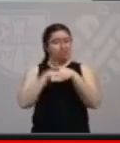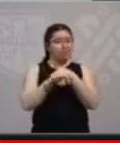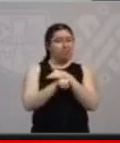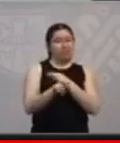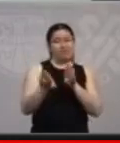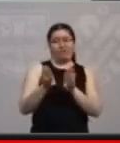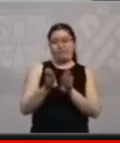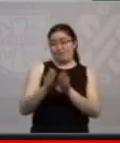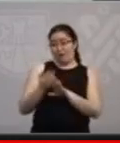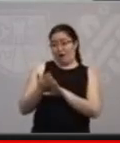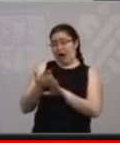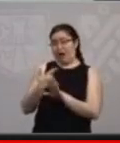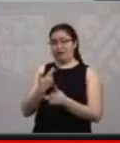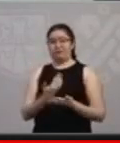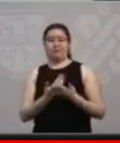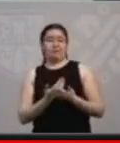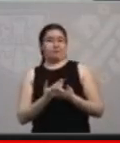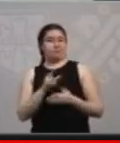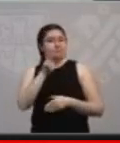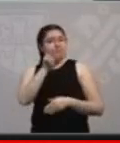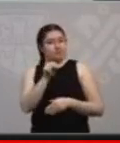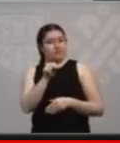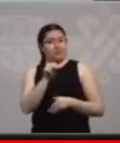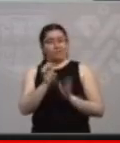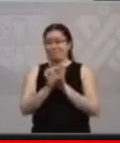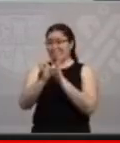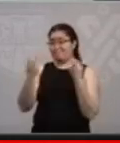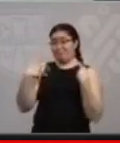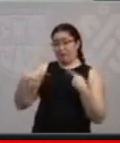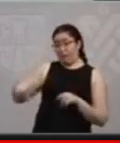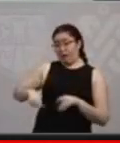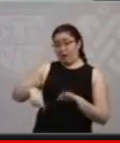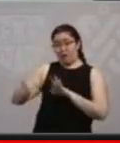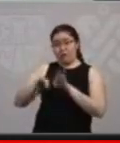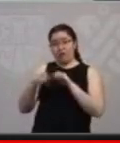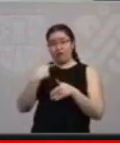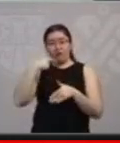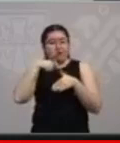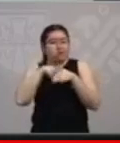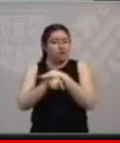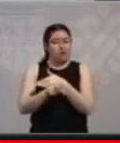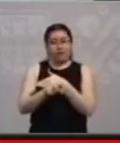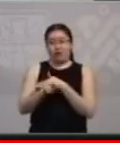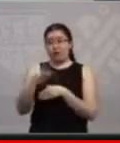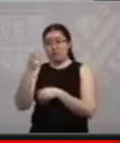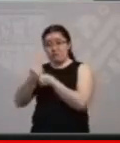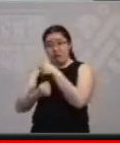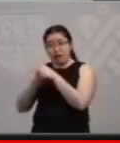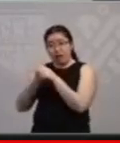tenga prescripción. Si alguien se robó dinero público, pues como que después de 3 años ya no se le persigue.